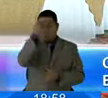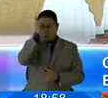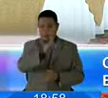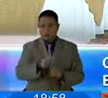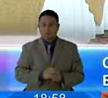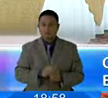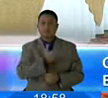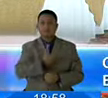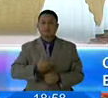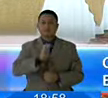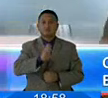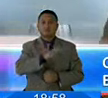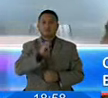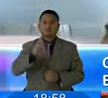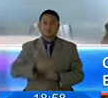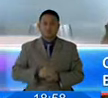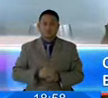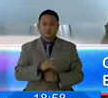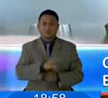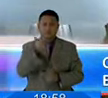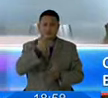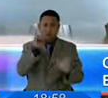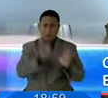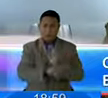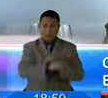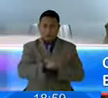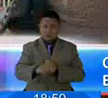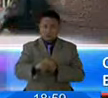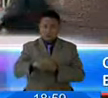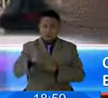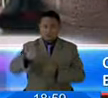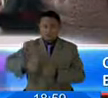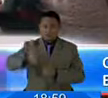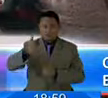del Consejo dijo estar sorprendido que estas denuncias las realice el general